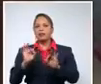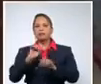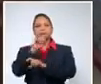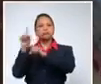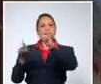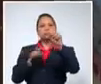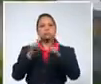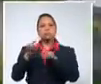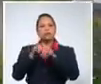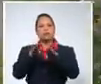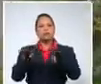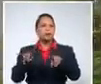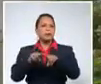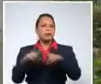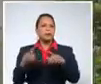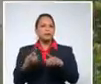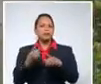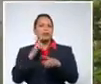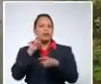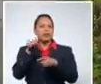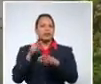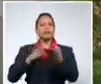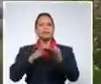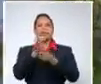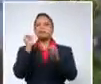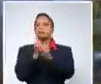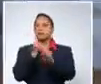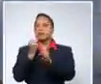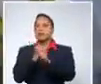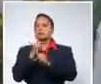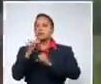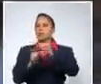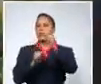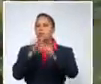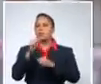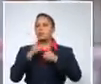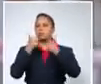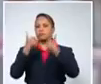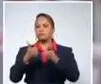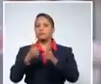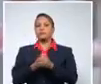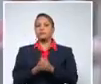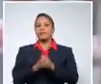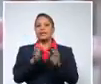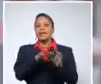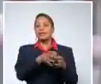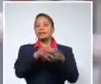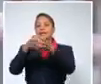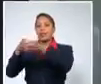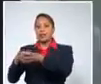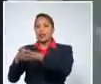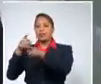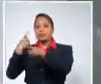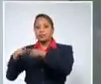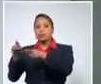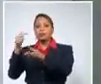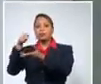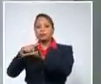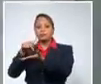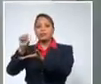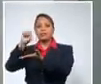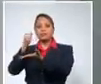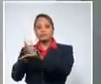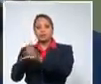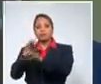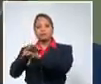epidemiológicas, asuntos en los que hay que continuar mejorando a diario. También el traslado hacia esas instituciones de salud de pacientes